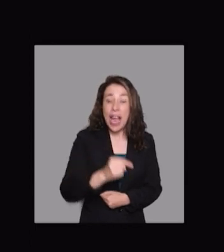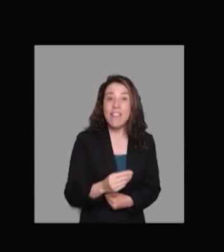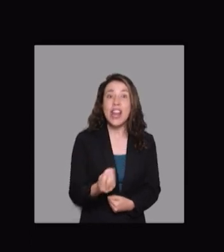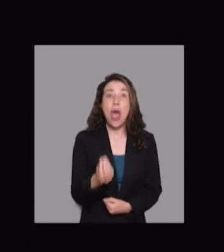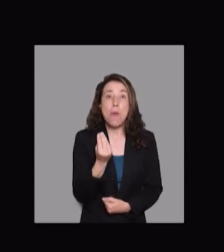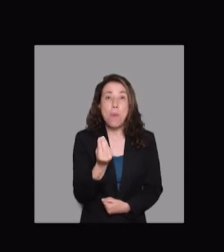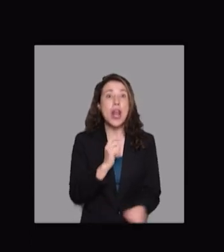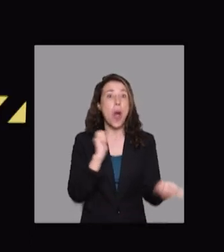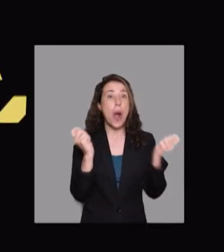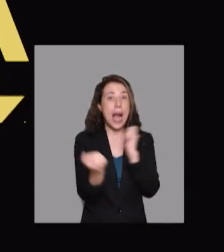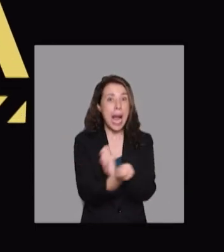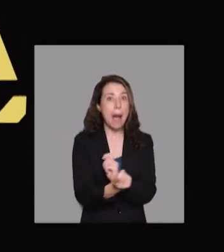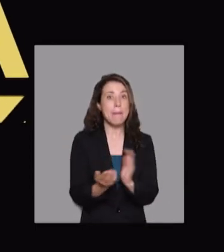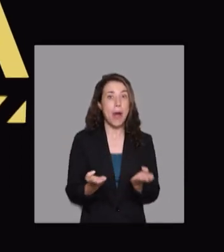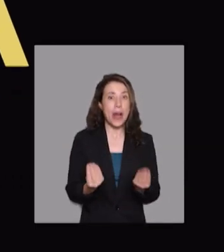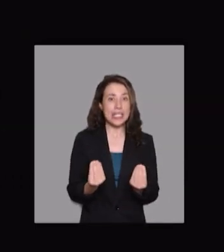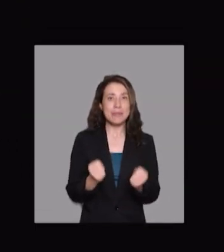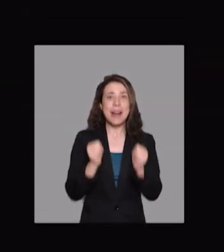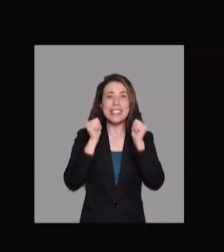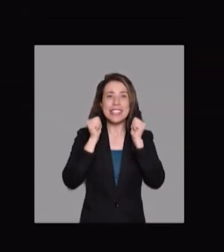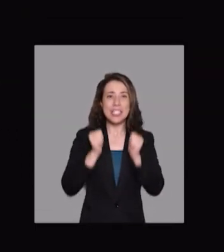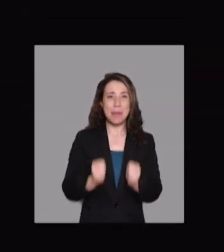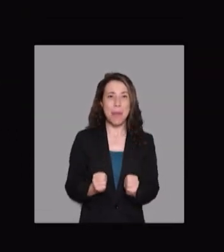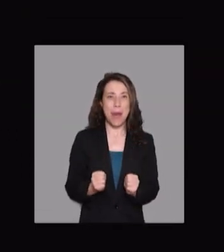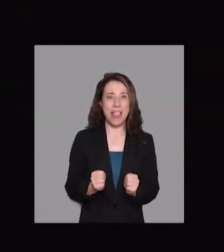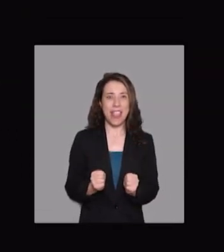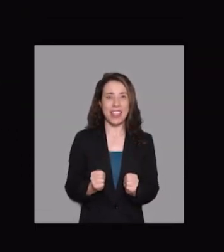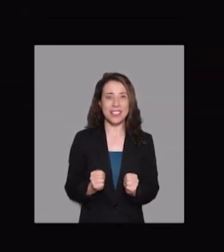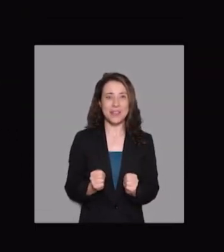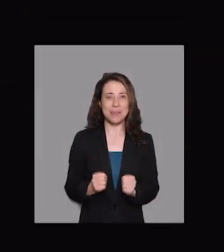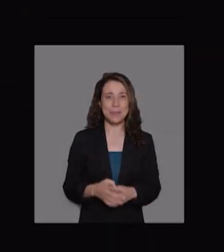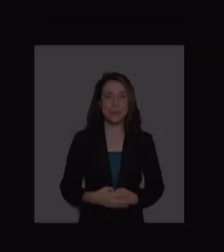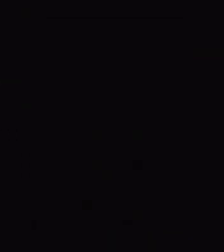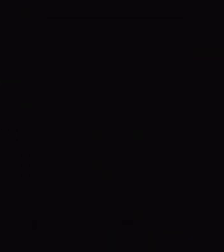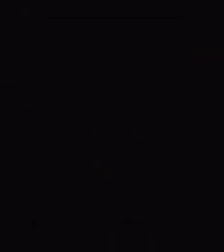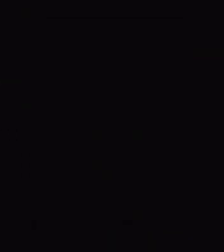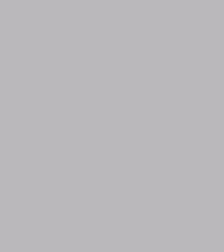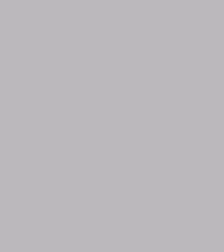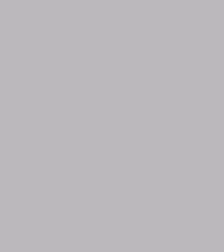Lo que viene es bueno. Un cambio con esperanza. Se puede.